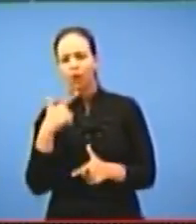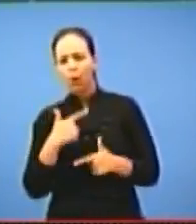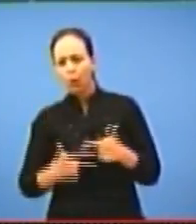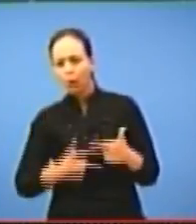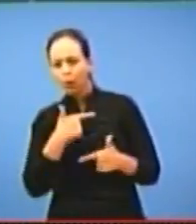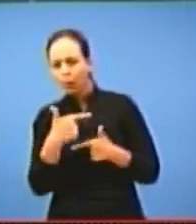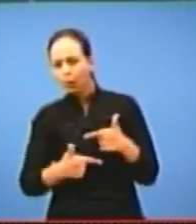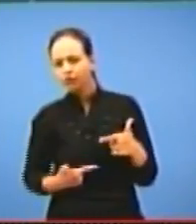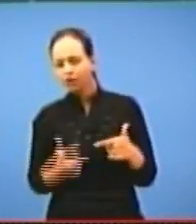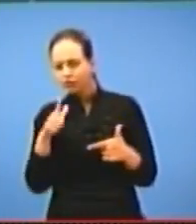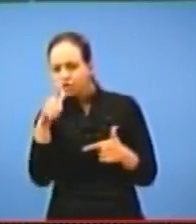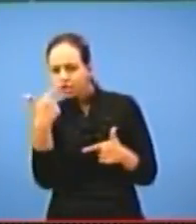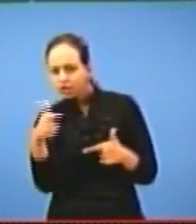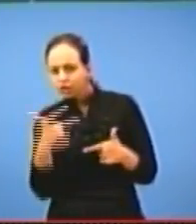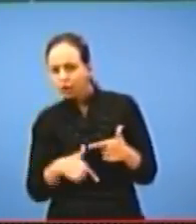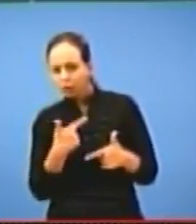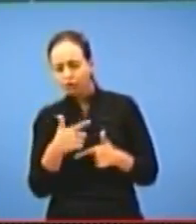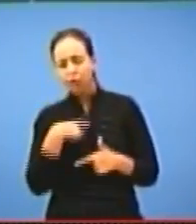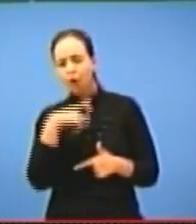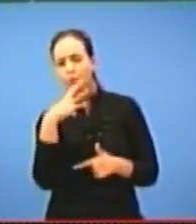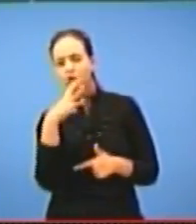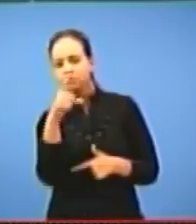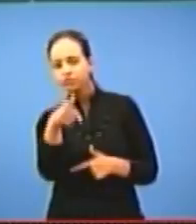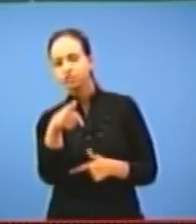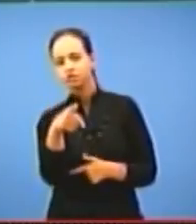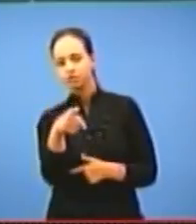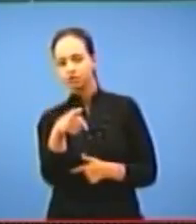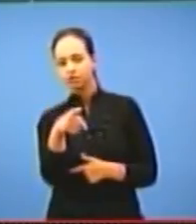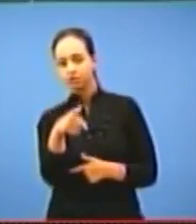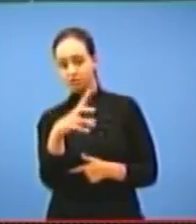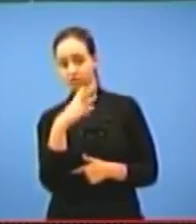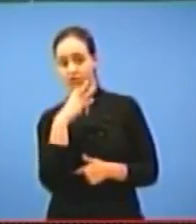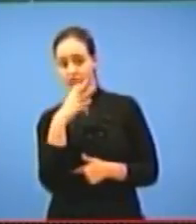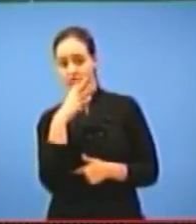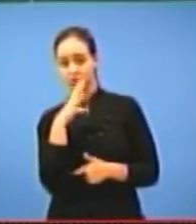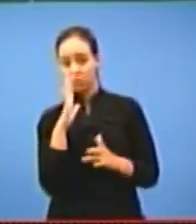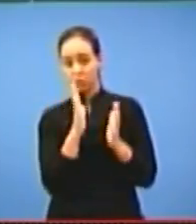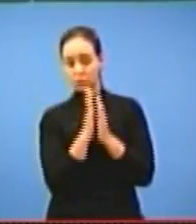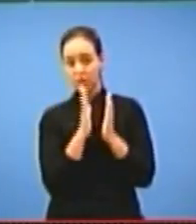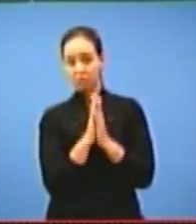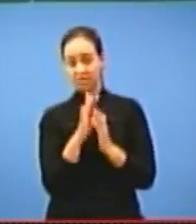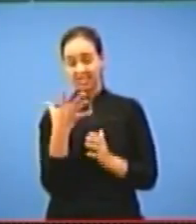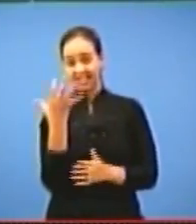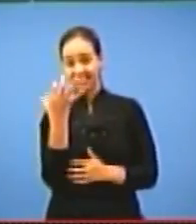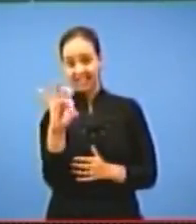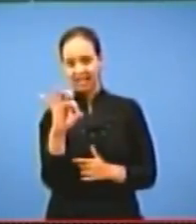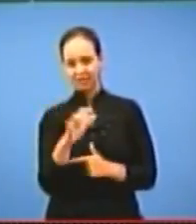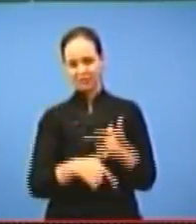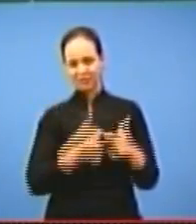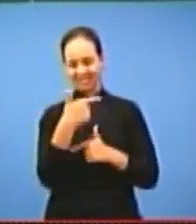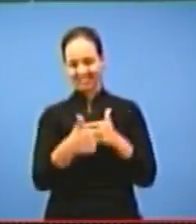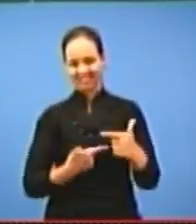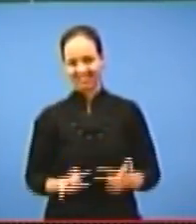lucha? Quiero conocerte. Quiero orar por ti, porque en el intervalo tenemos